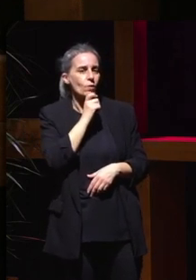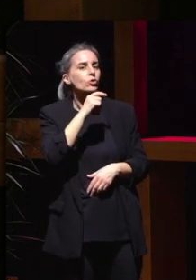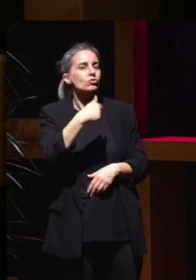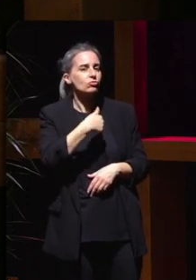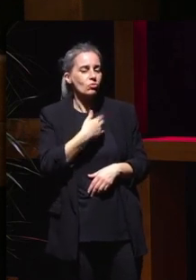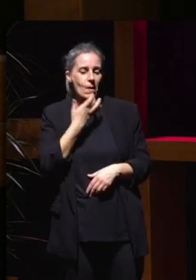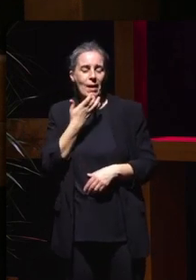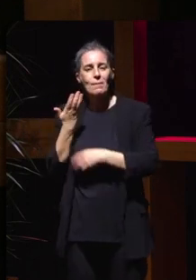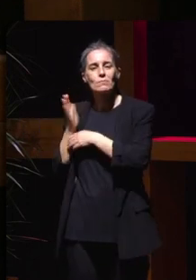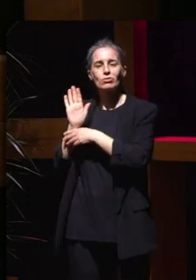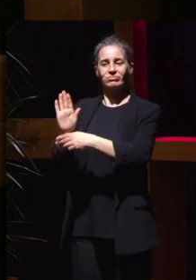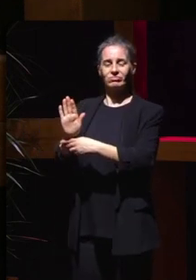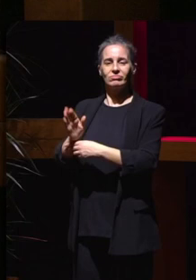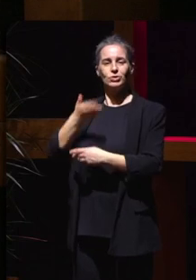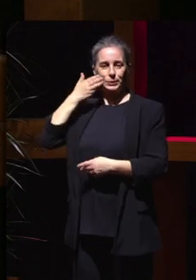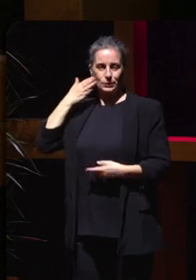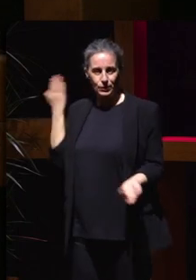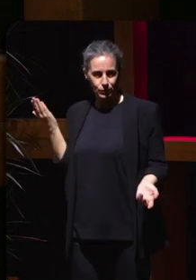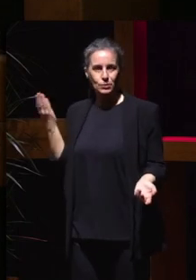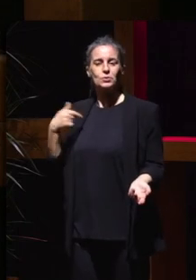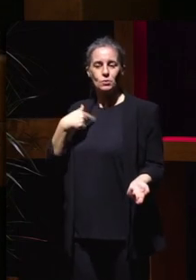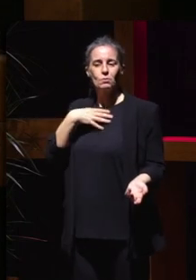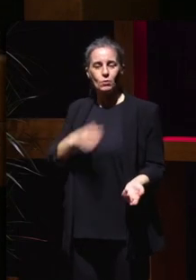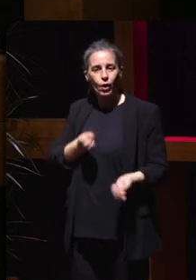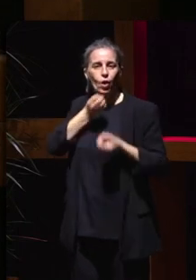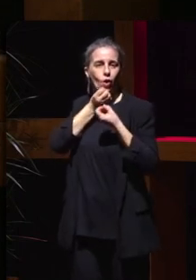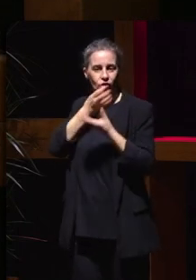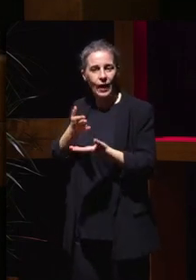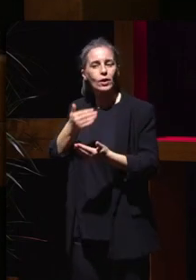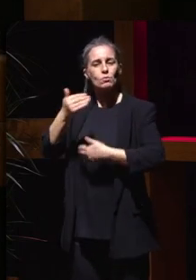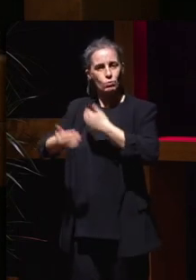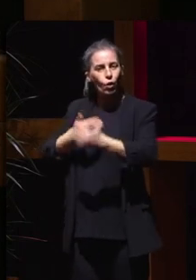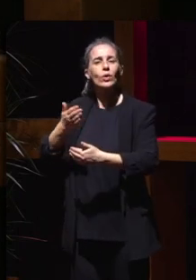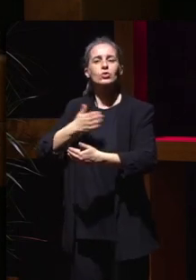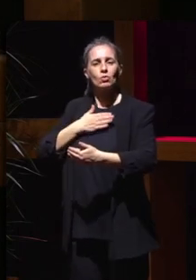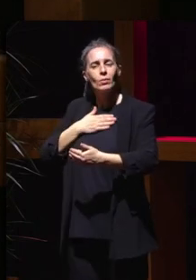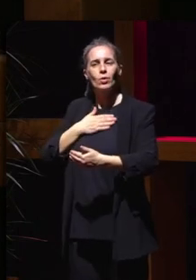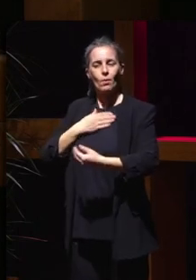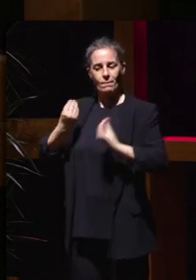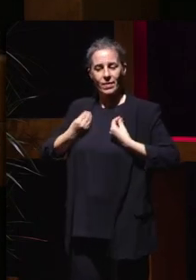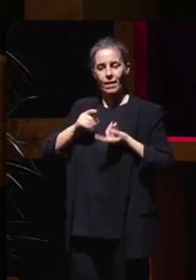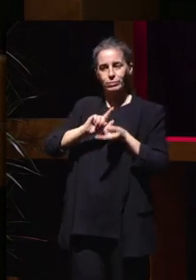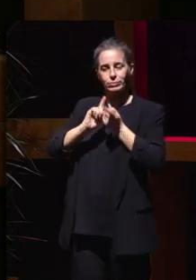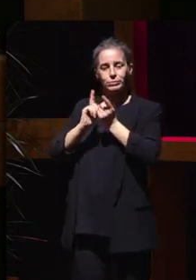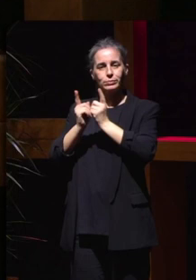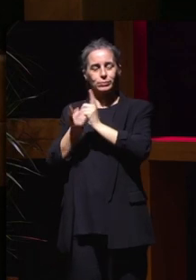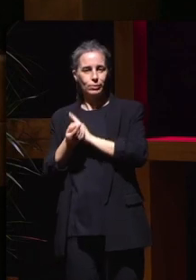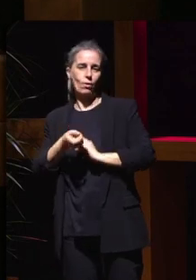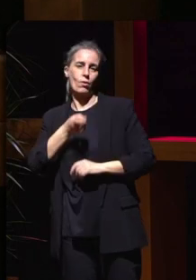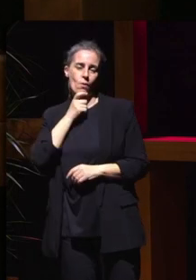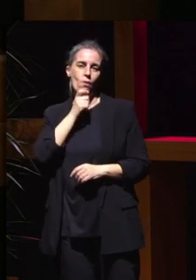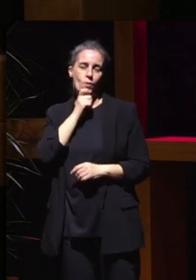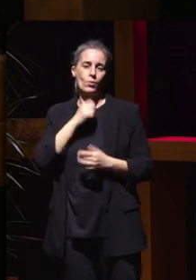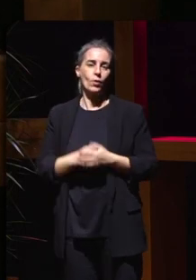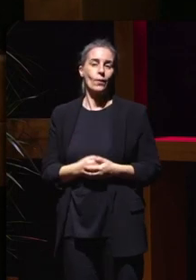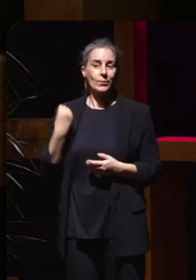cómo era su Ana y no y voy a contar yo pues este proceso de reconstrucción que vivíng donde ese proceso para